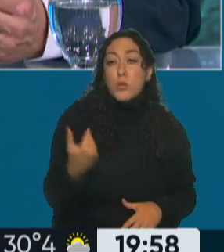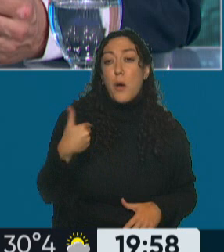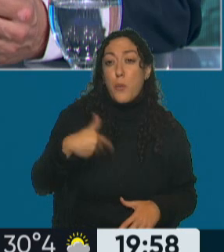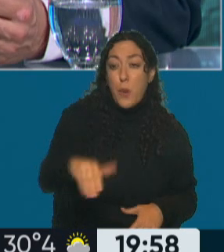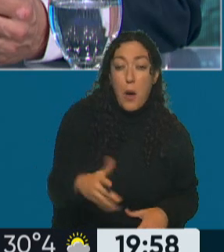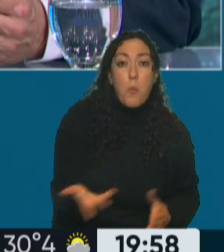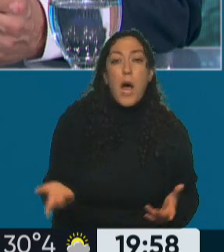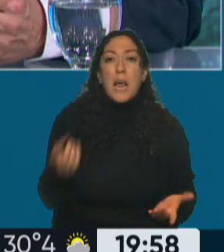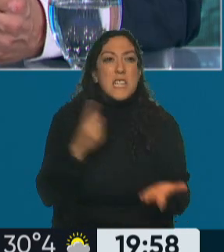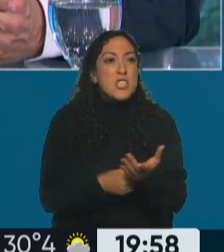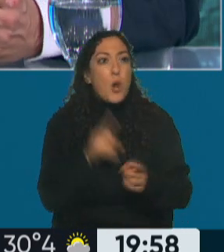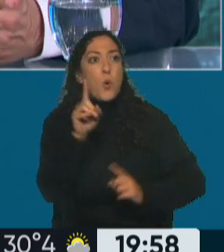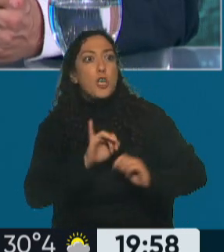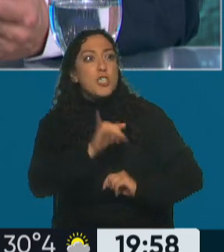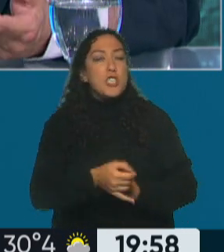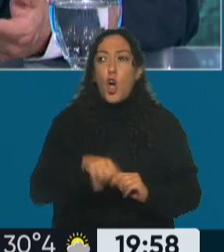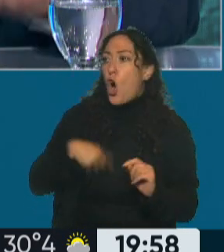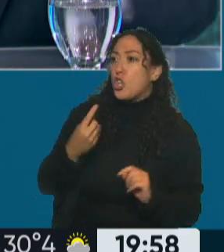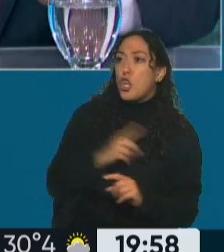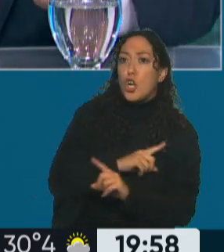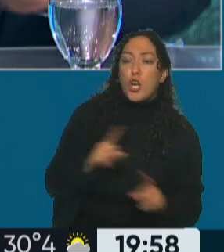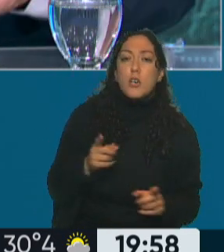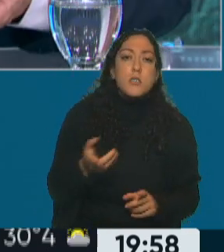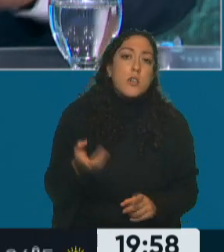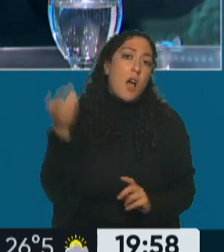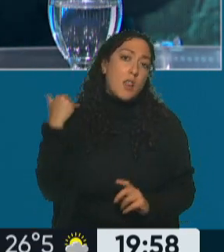ser arbitrario, él dijo, bueno, si arbitrario también